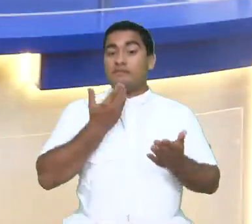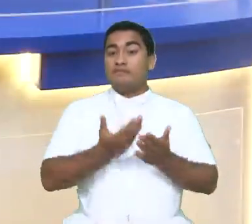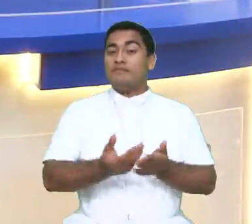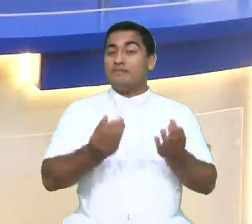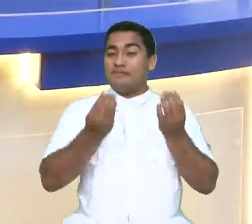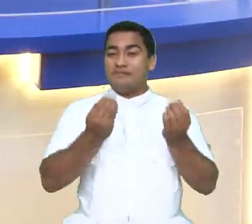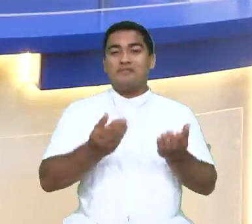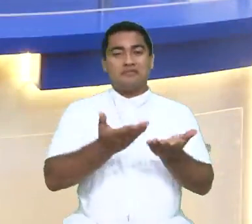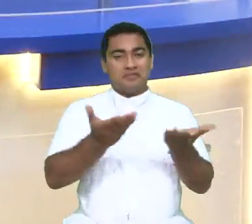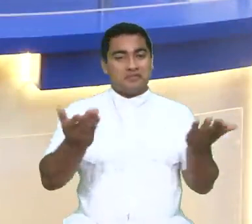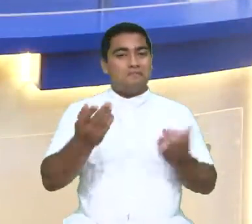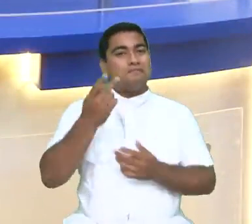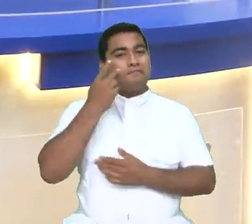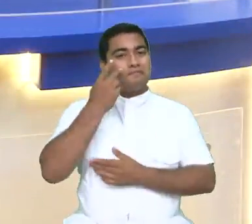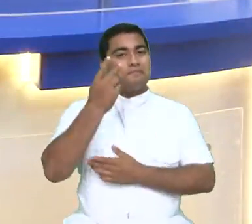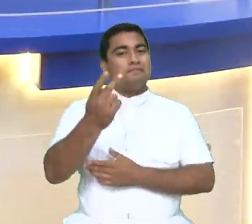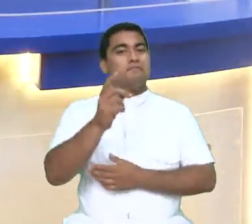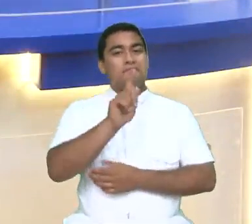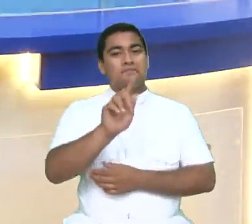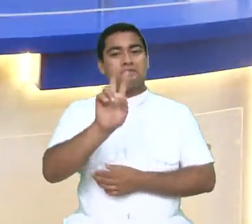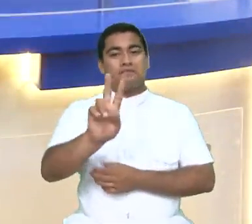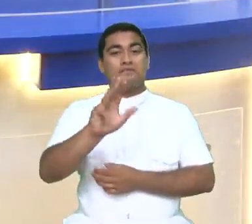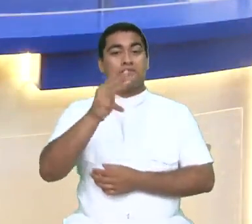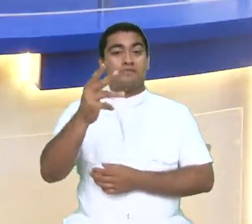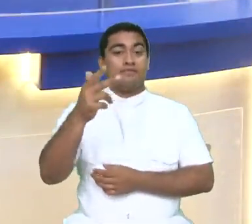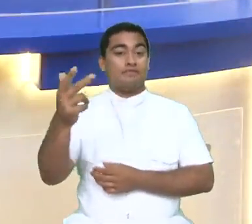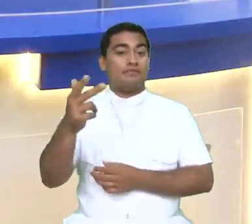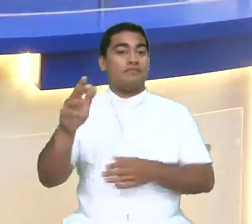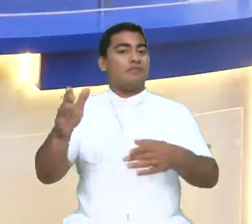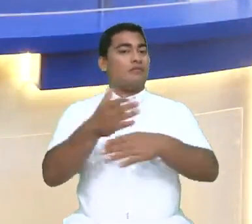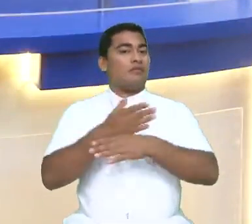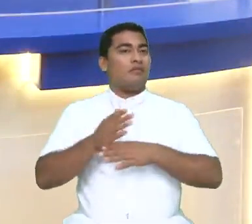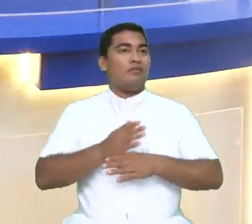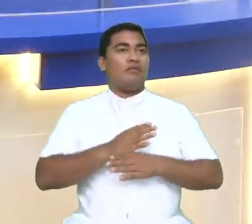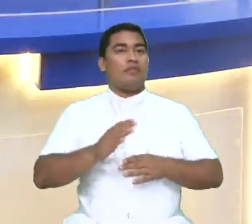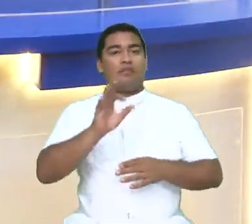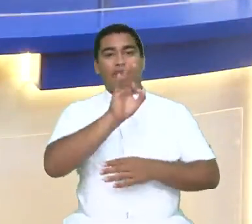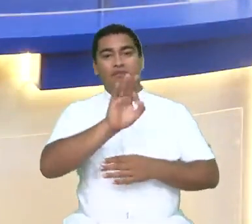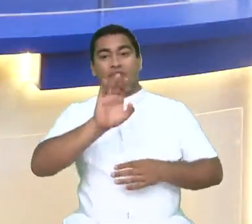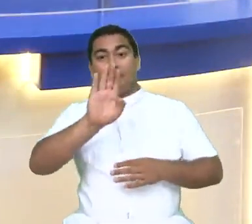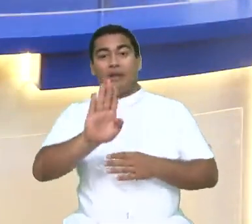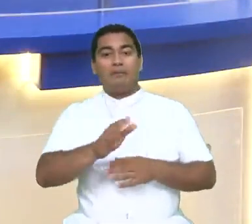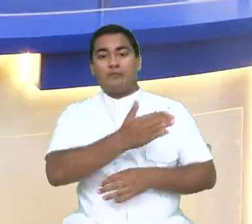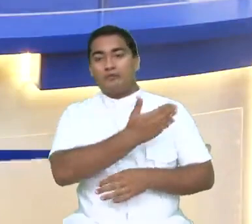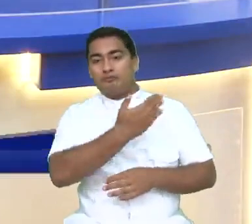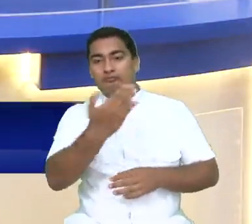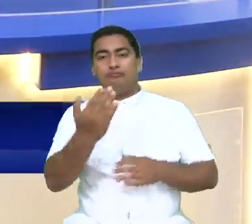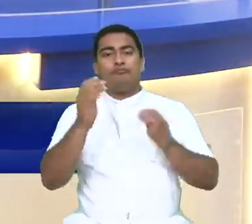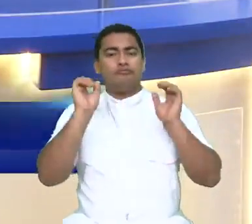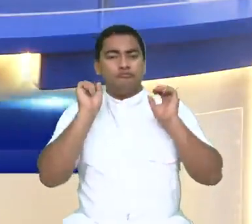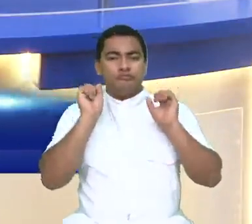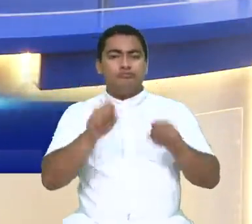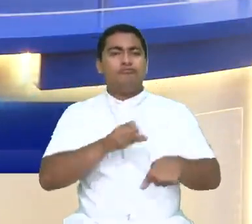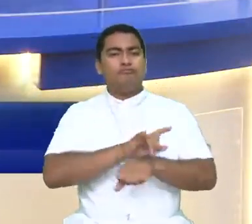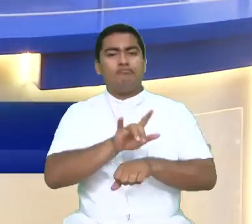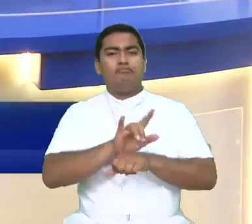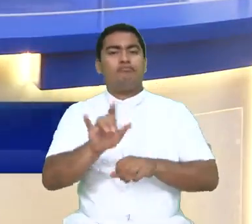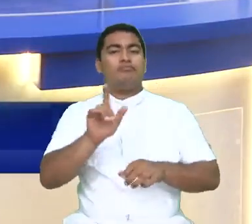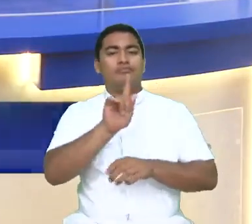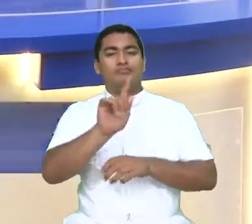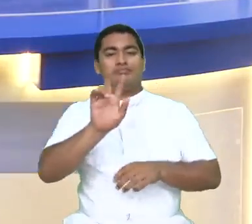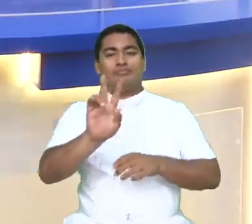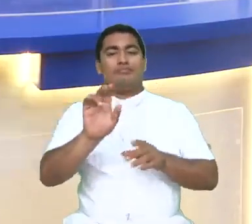Agradecemos su fiel sintonía a través de la señal de Canal 98 y nuestras redes sociales en Facebook y Twitter, donde usted nos encuentra como Canal